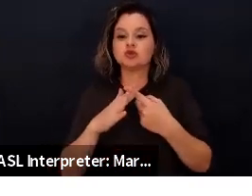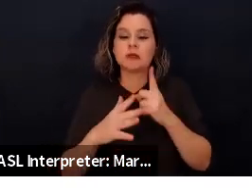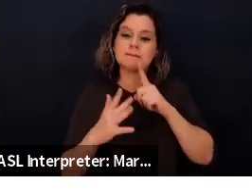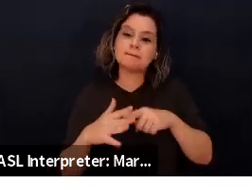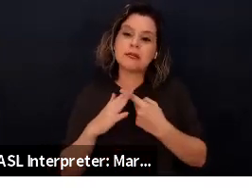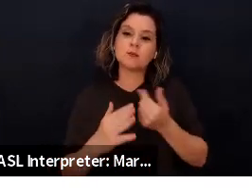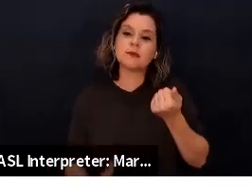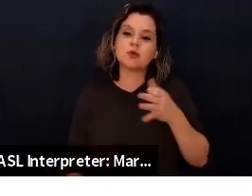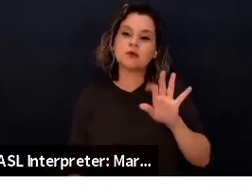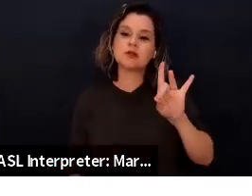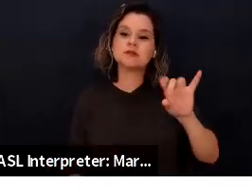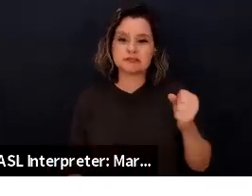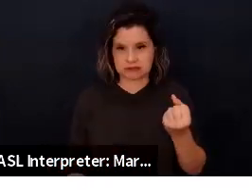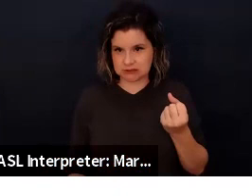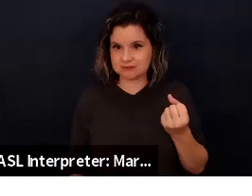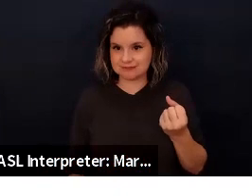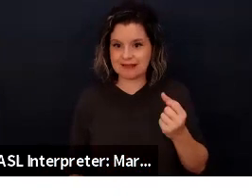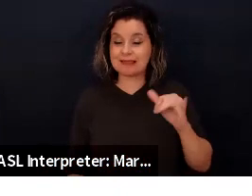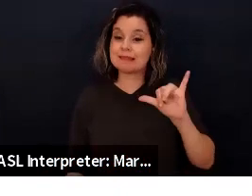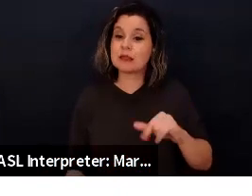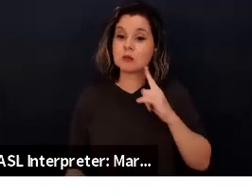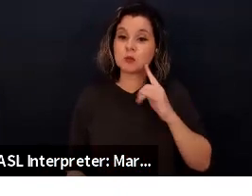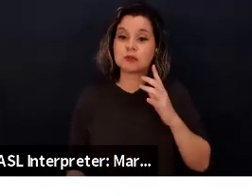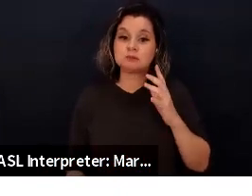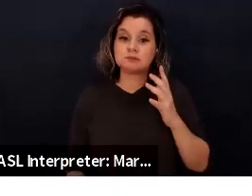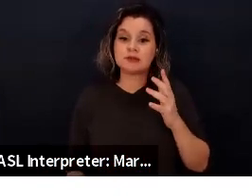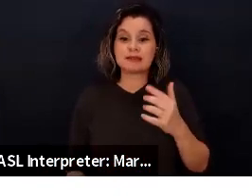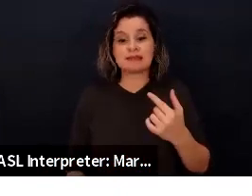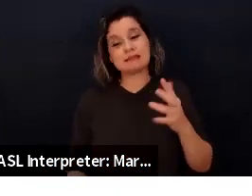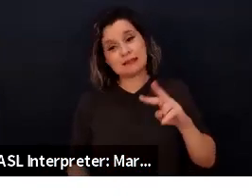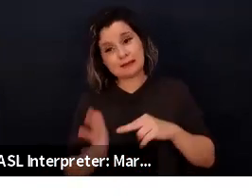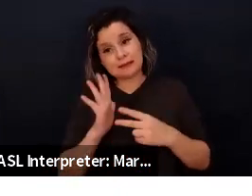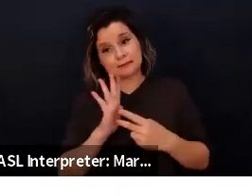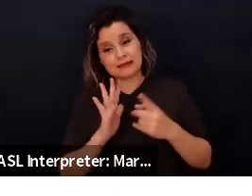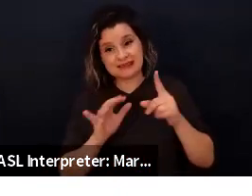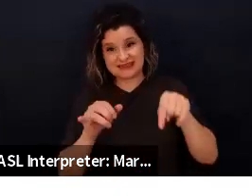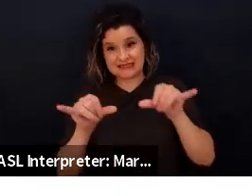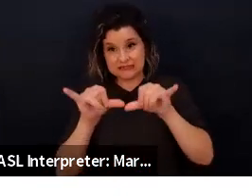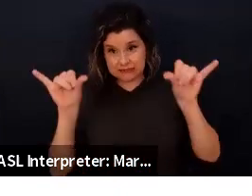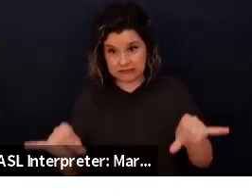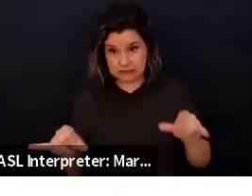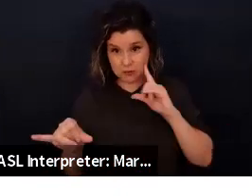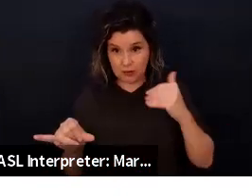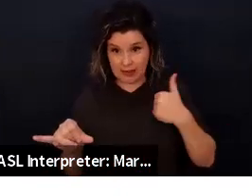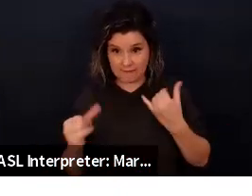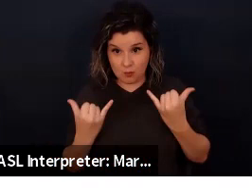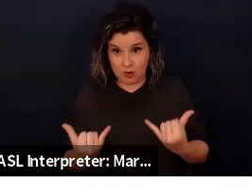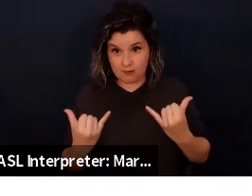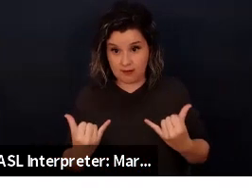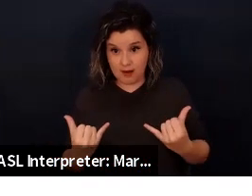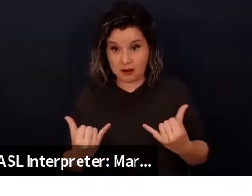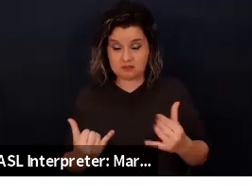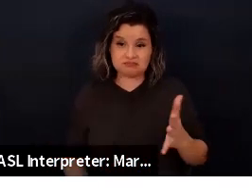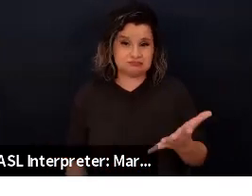de 1980. Entonces, es decir, que este sistema que tenemos en este momento